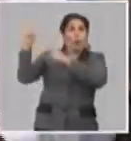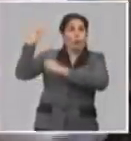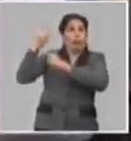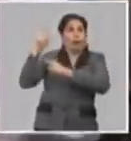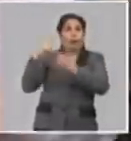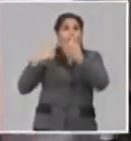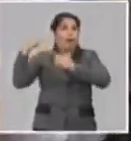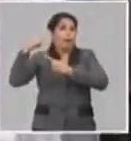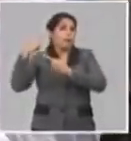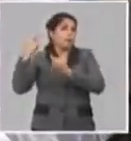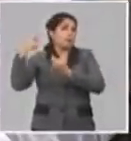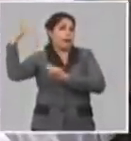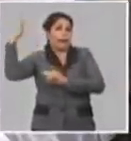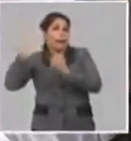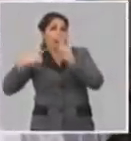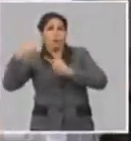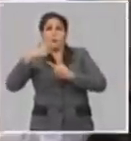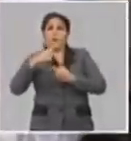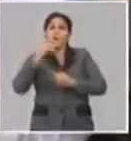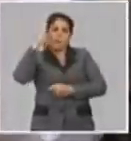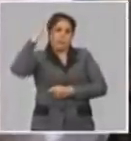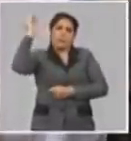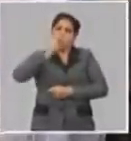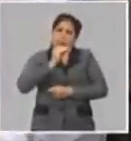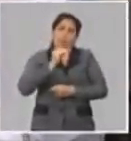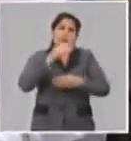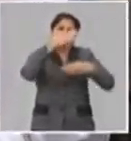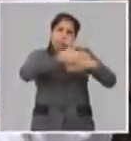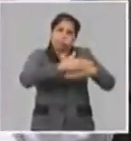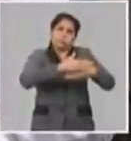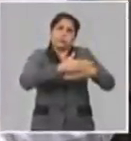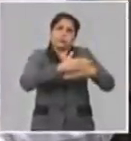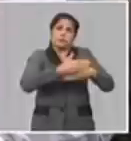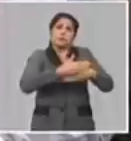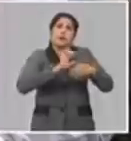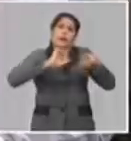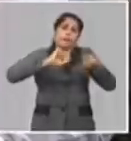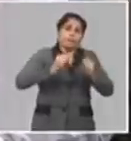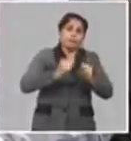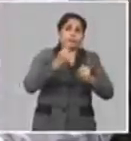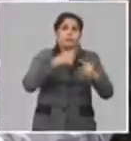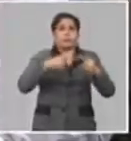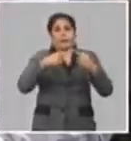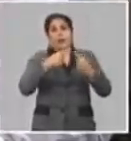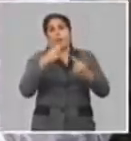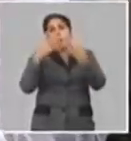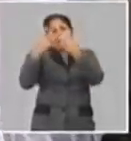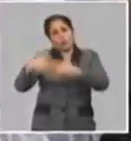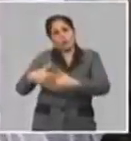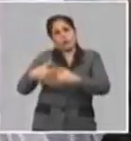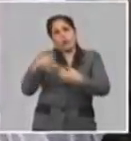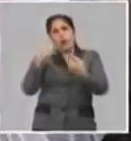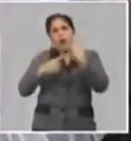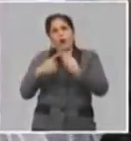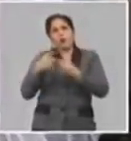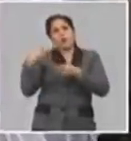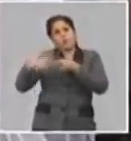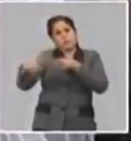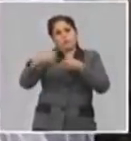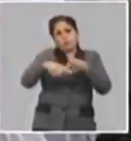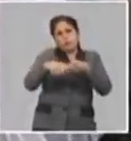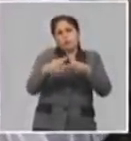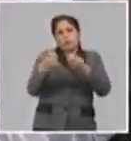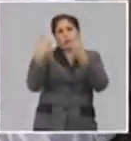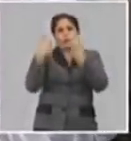nos venden, por las razones conocidas. Nosotros hemos tenido restricciones en los insumos para la base productiva. Eso nos obliga a